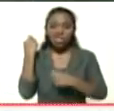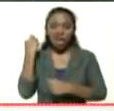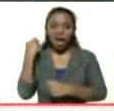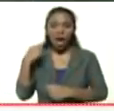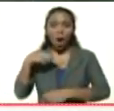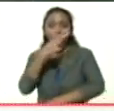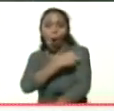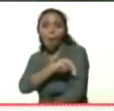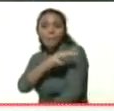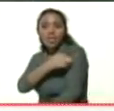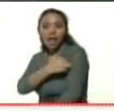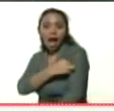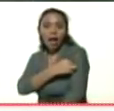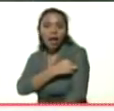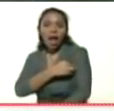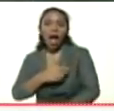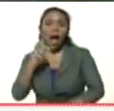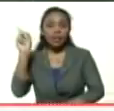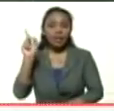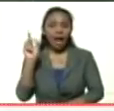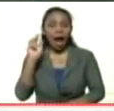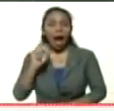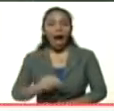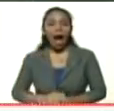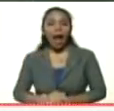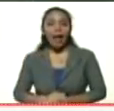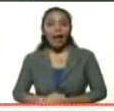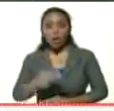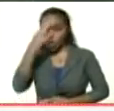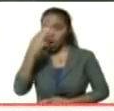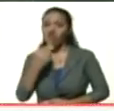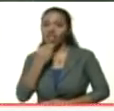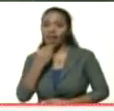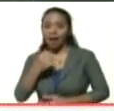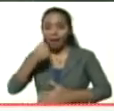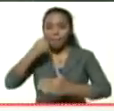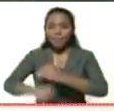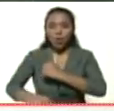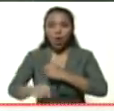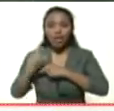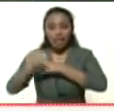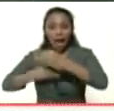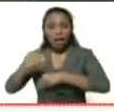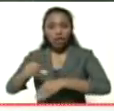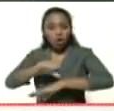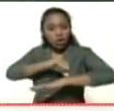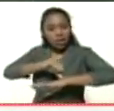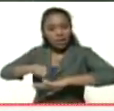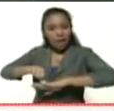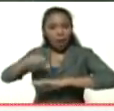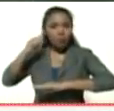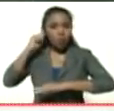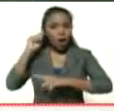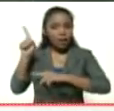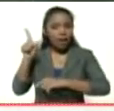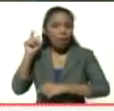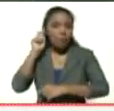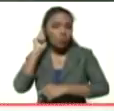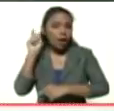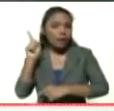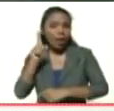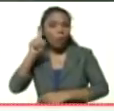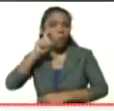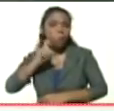el hospital Victorino Santaella se le realizó la cesárea a esta señora, a esta muchacha que